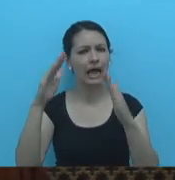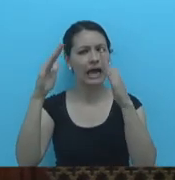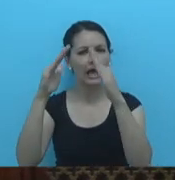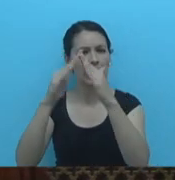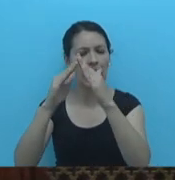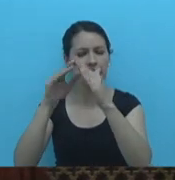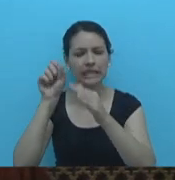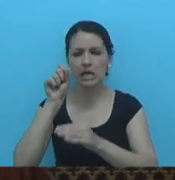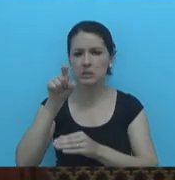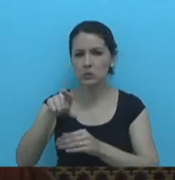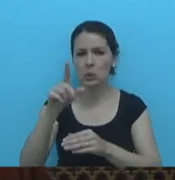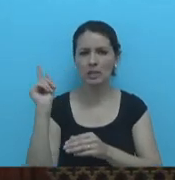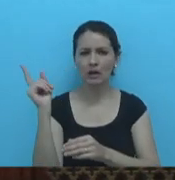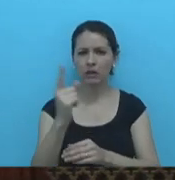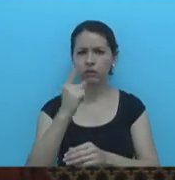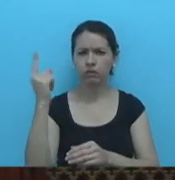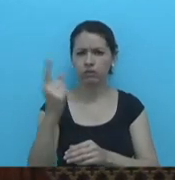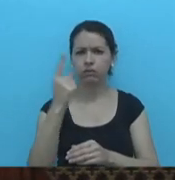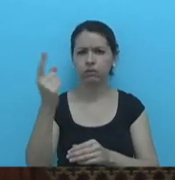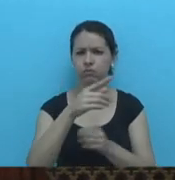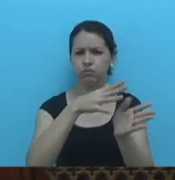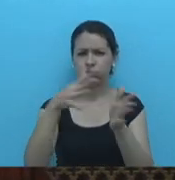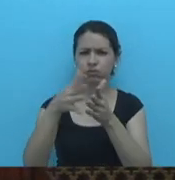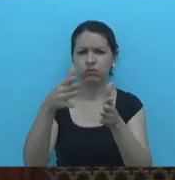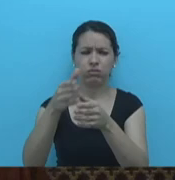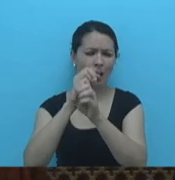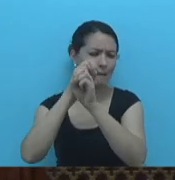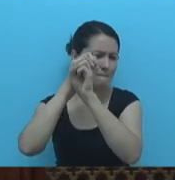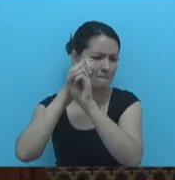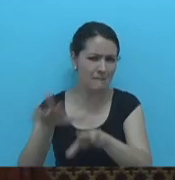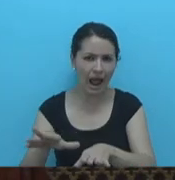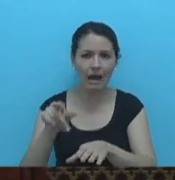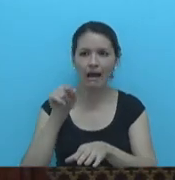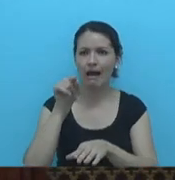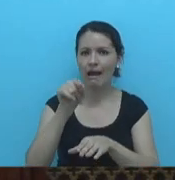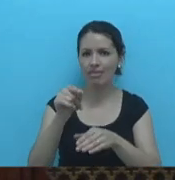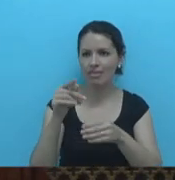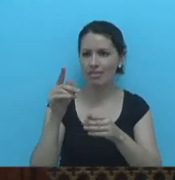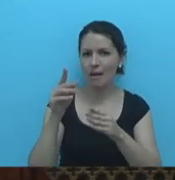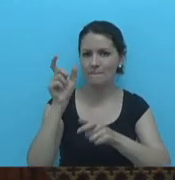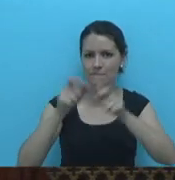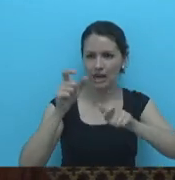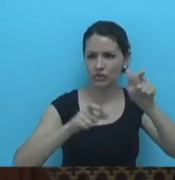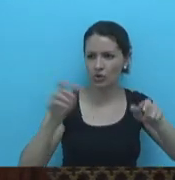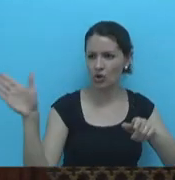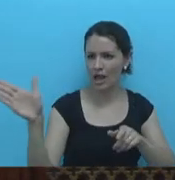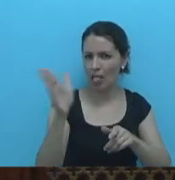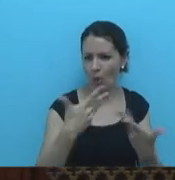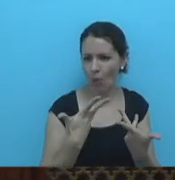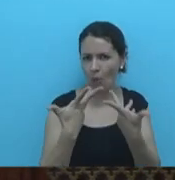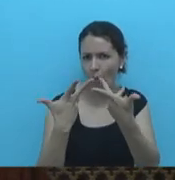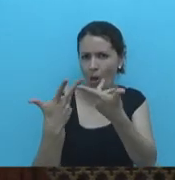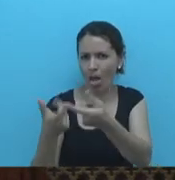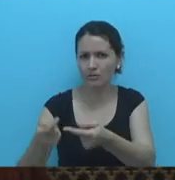por un tornado y toda la comunidad de Guadalupe Norte lo ayudó a su reconstrucción. Este gesto de